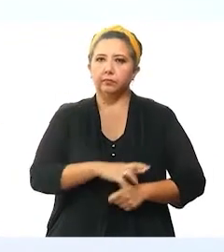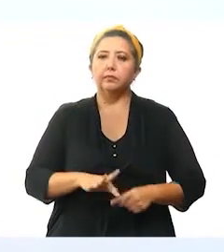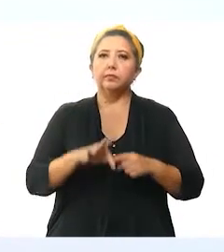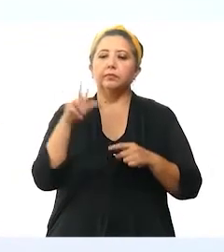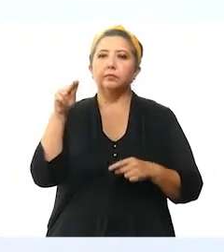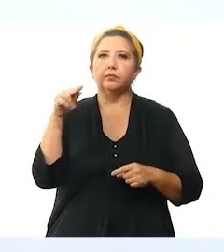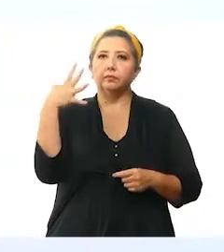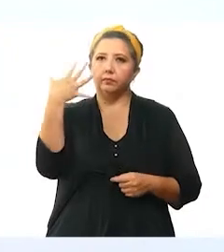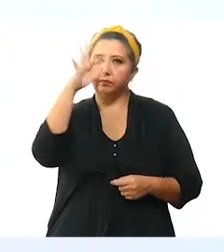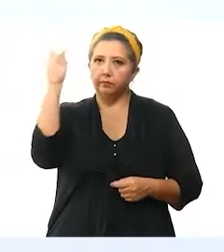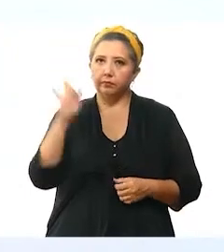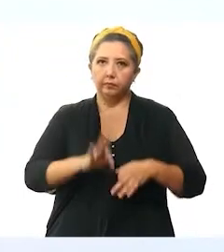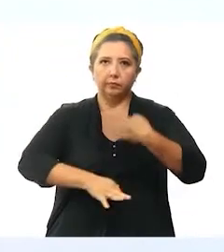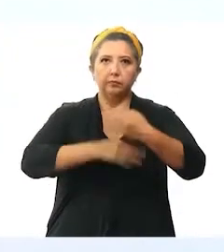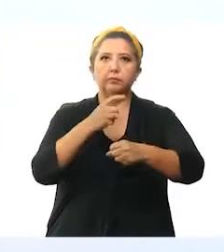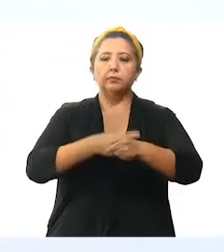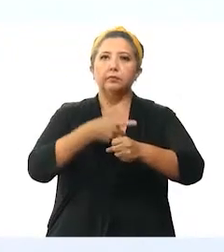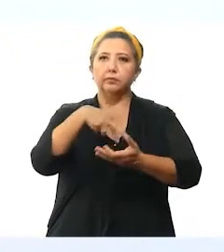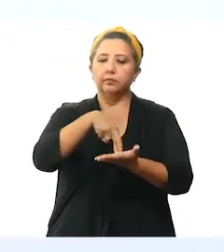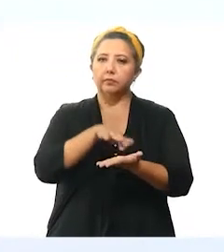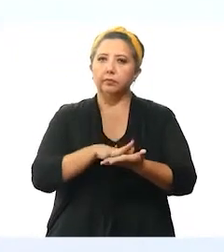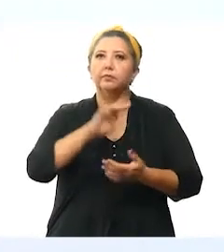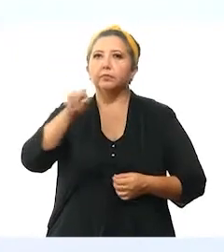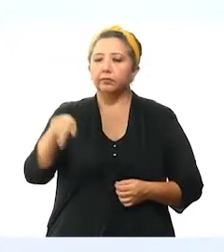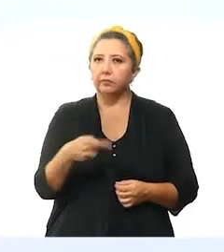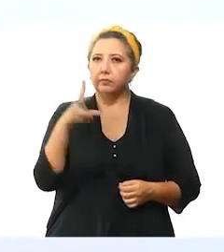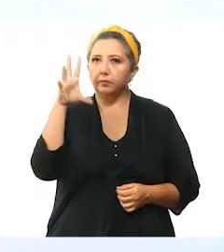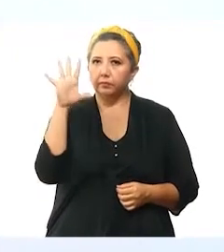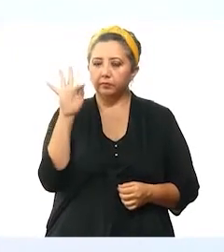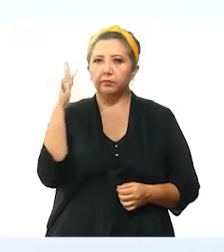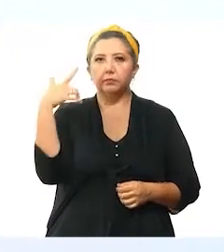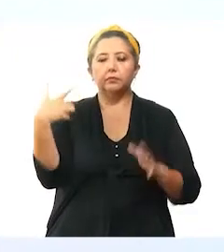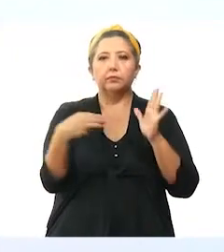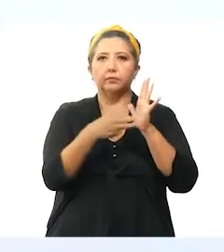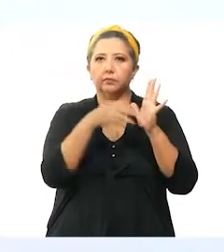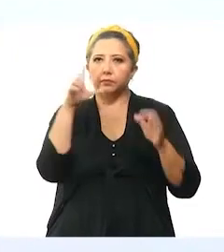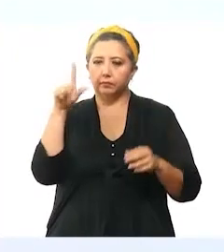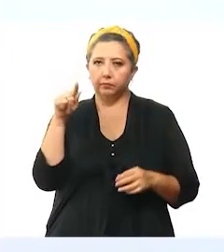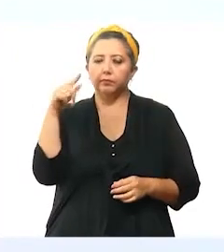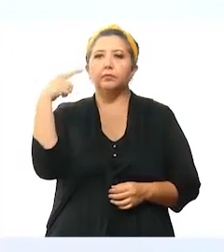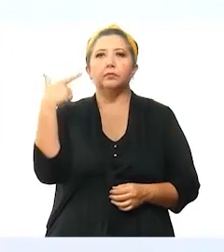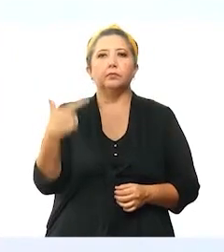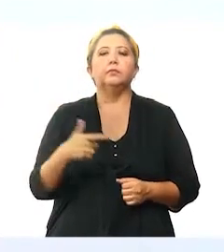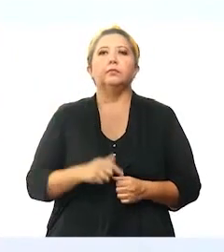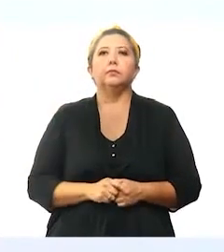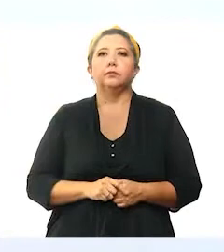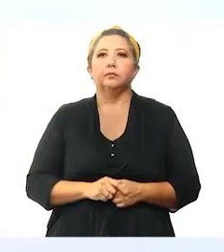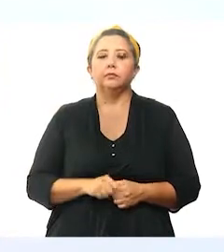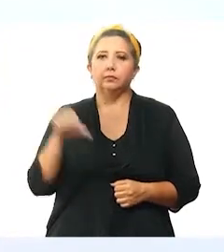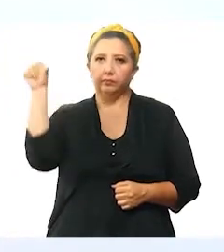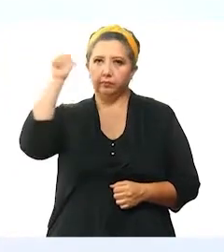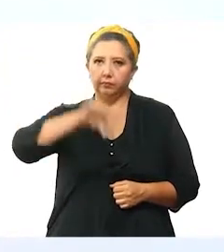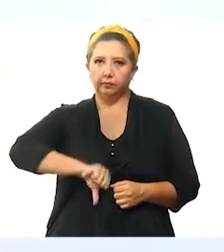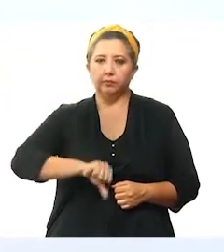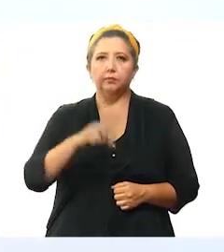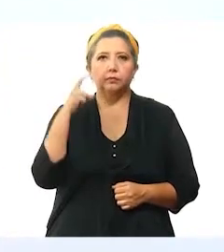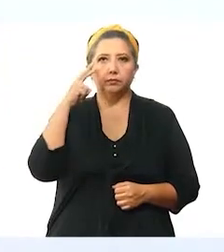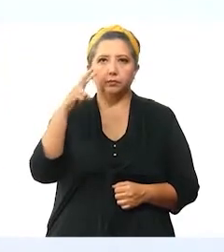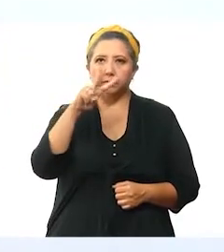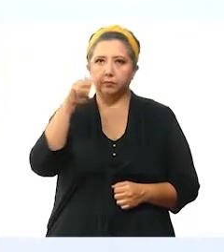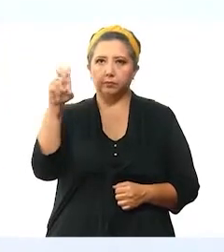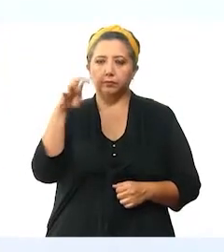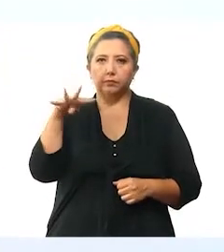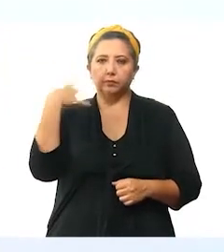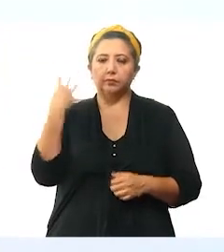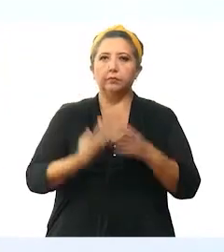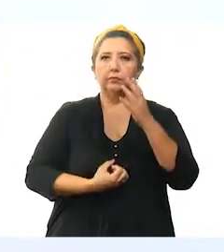representa el 85% del total de contagios registrados que son 47.077. Hoy, se detectaron